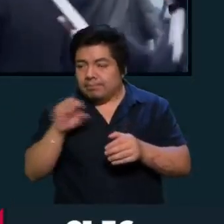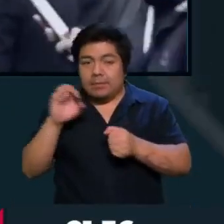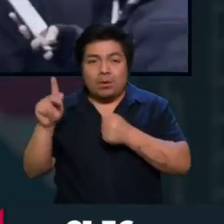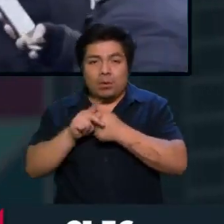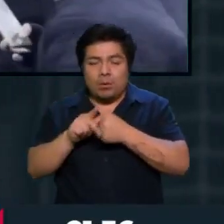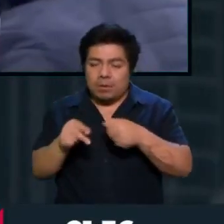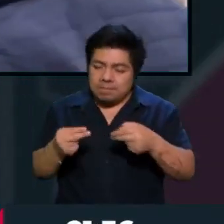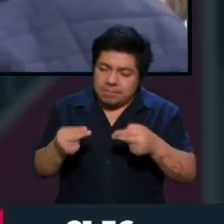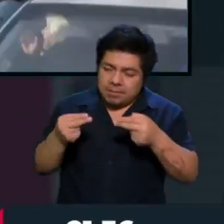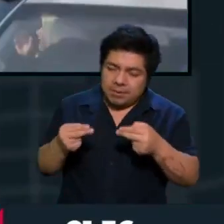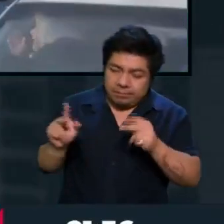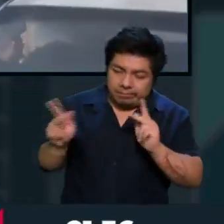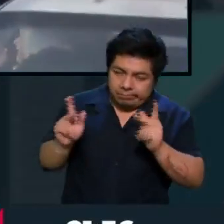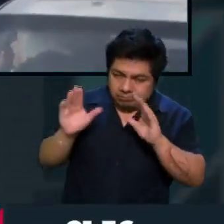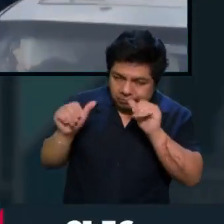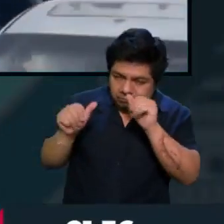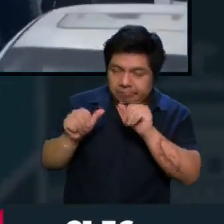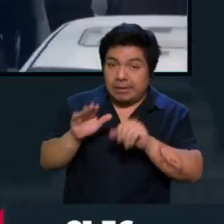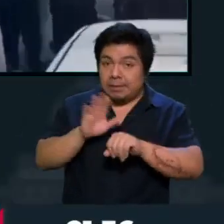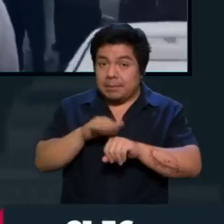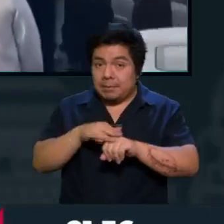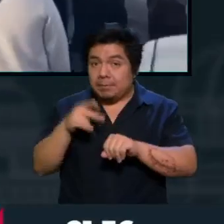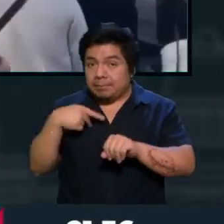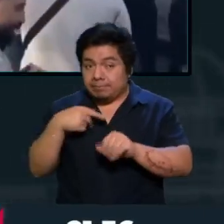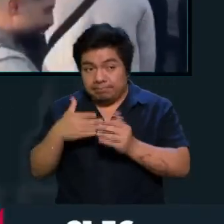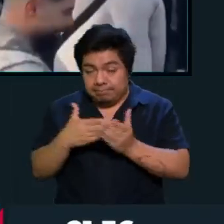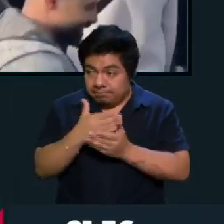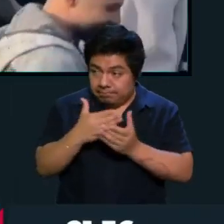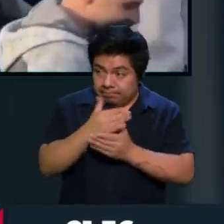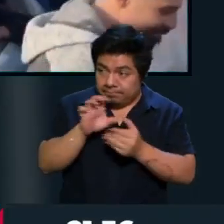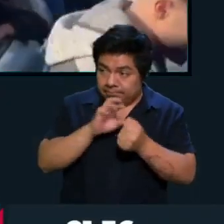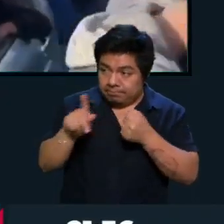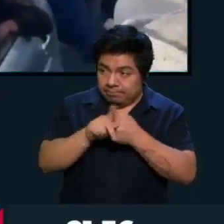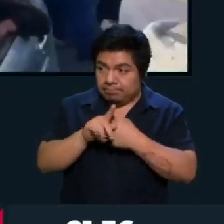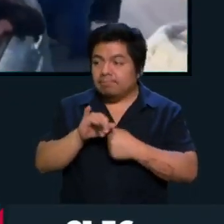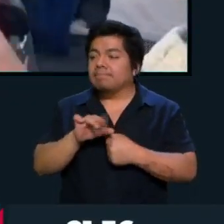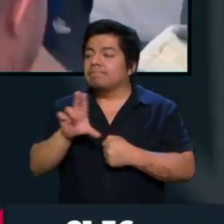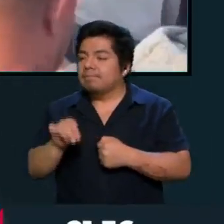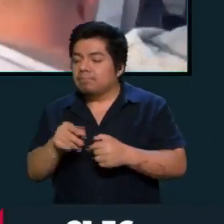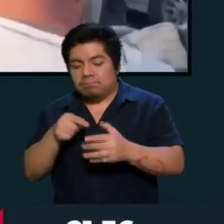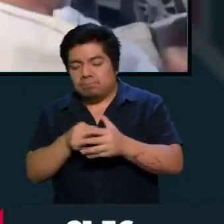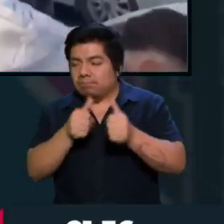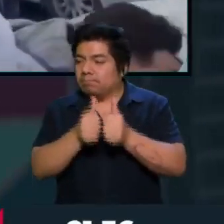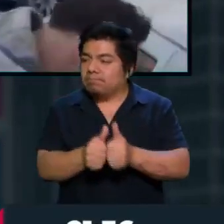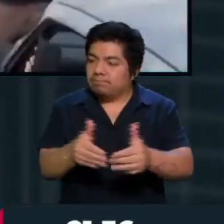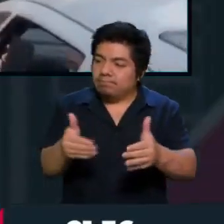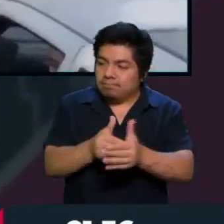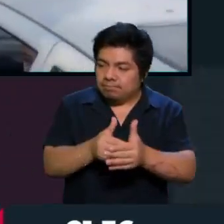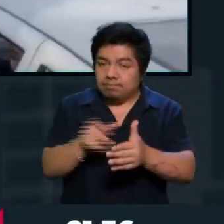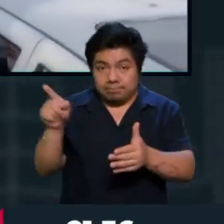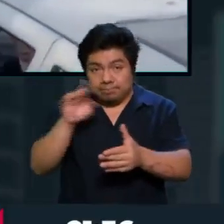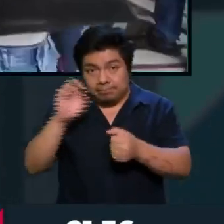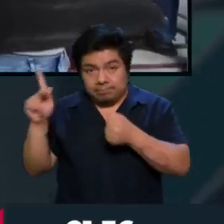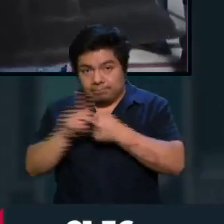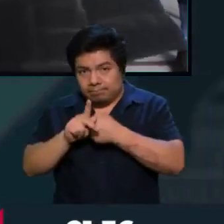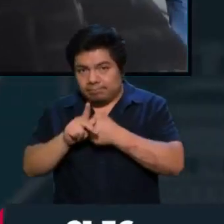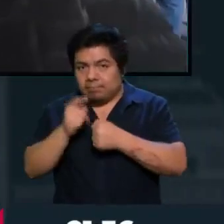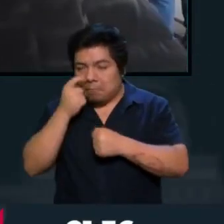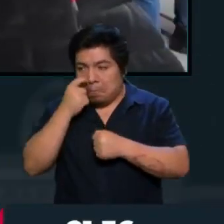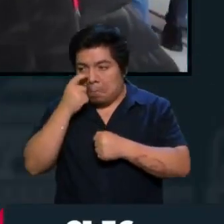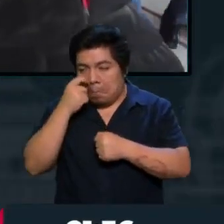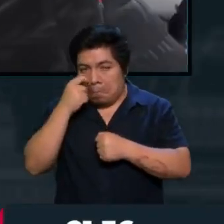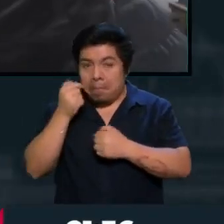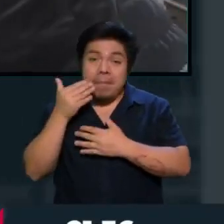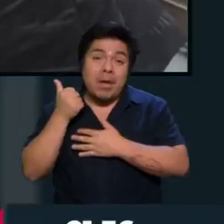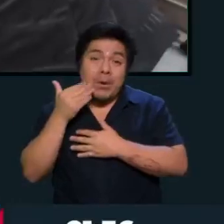Europa si deja pasar a más refugiados hasta Europa o si los detiene ahí, siempre y cuando Europa pues se porte